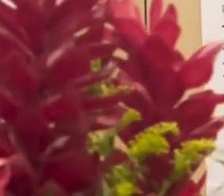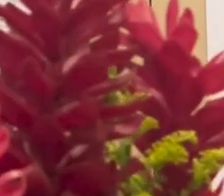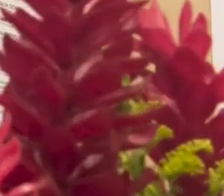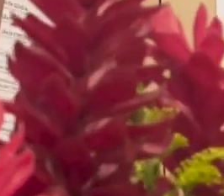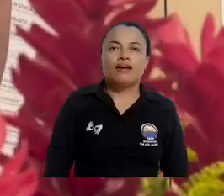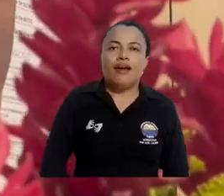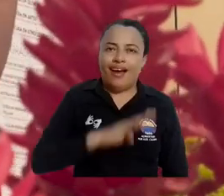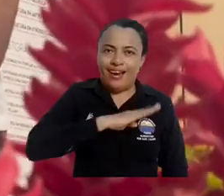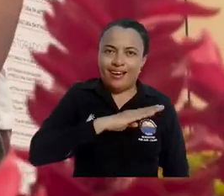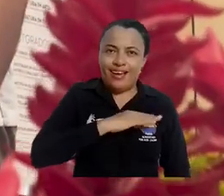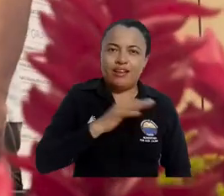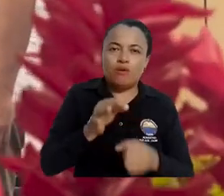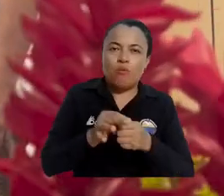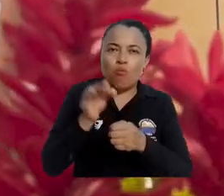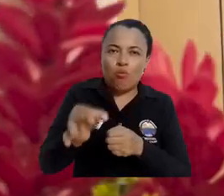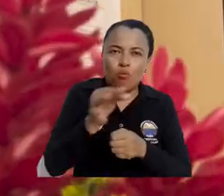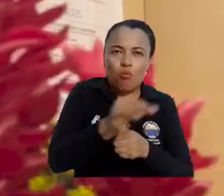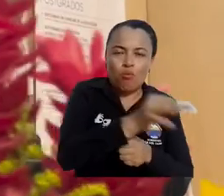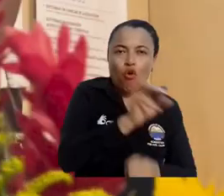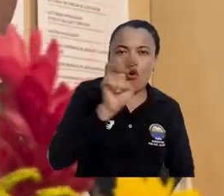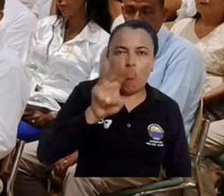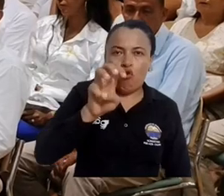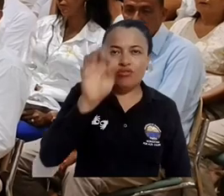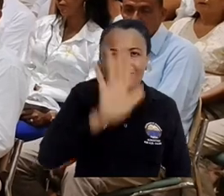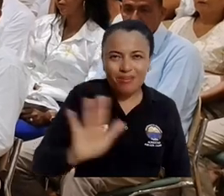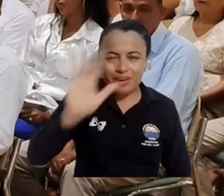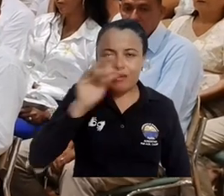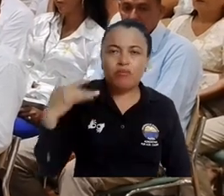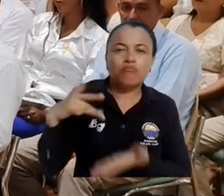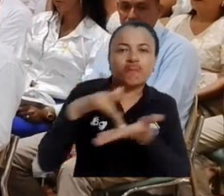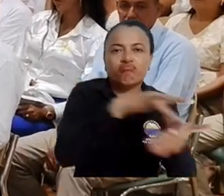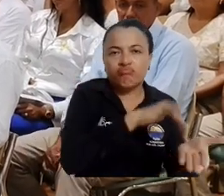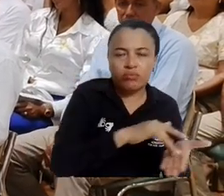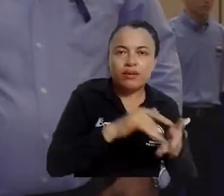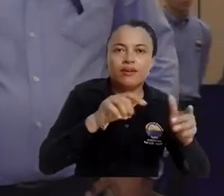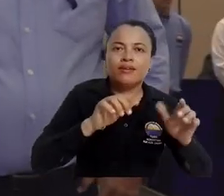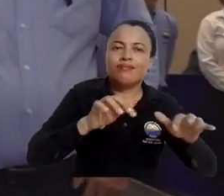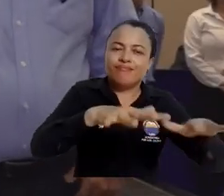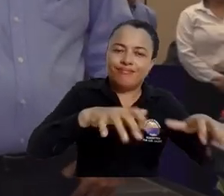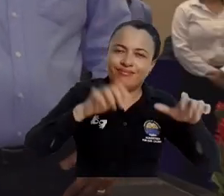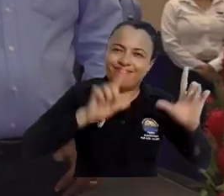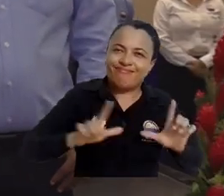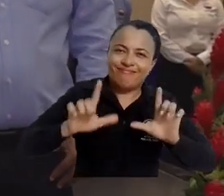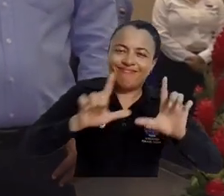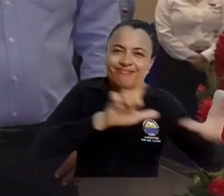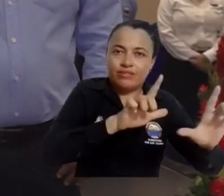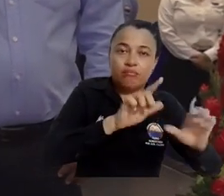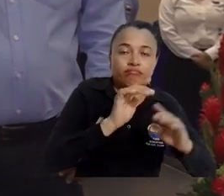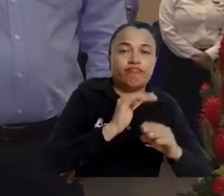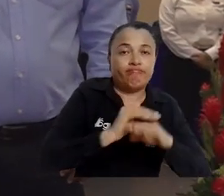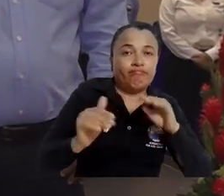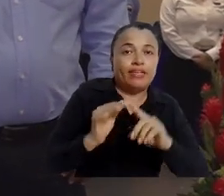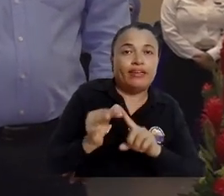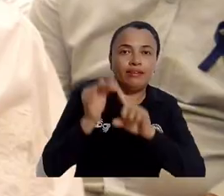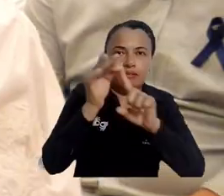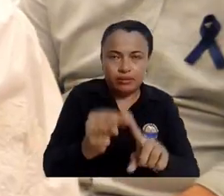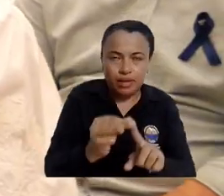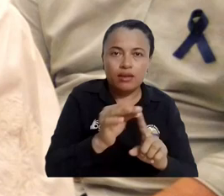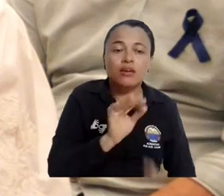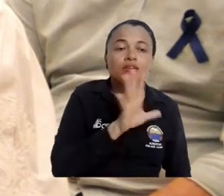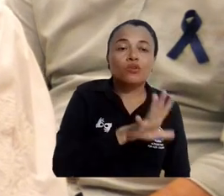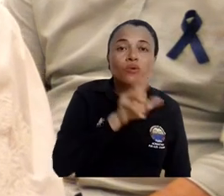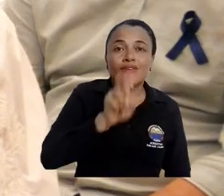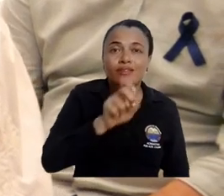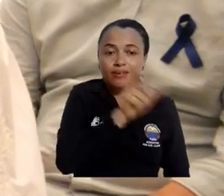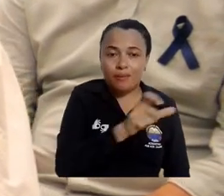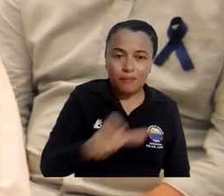Los alcaldes de 8 municipios del departamento asistieron como invitados especiales a la ceremonia donde 57 beneficiarios del